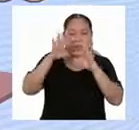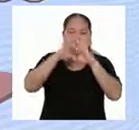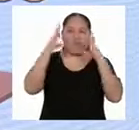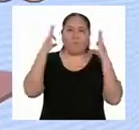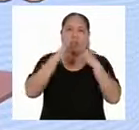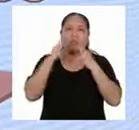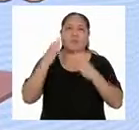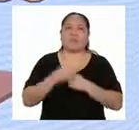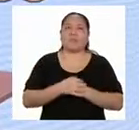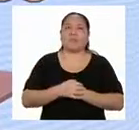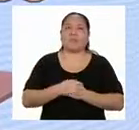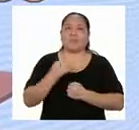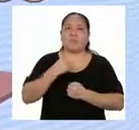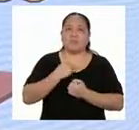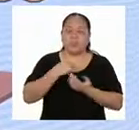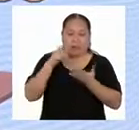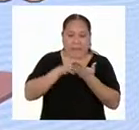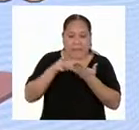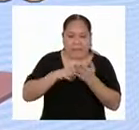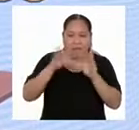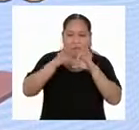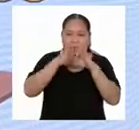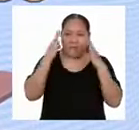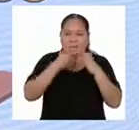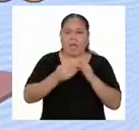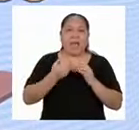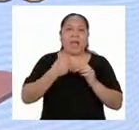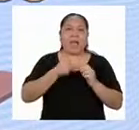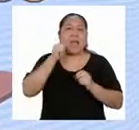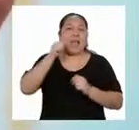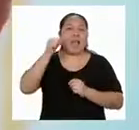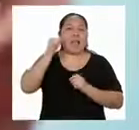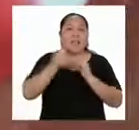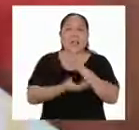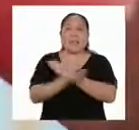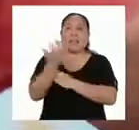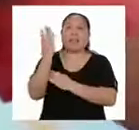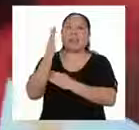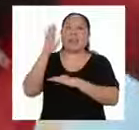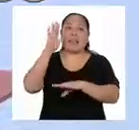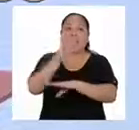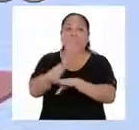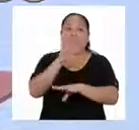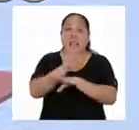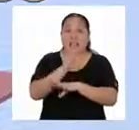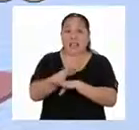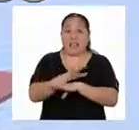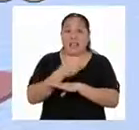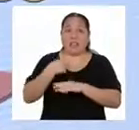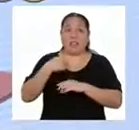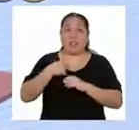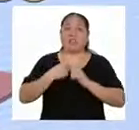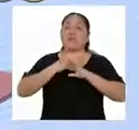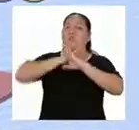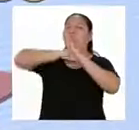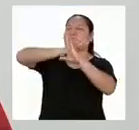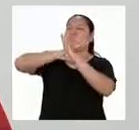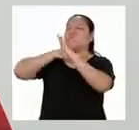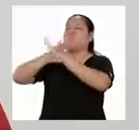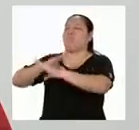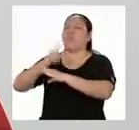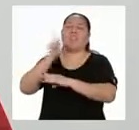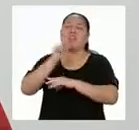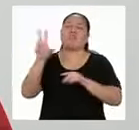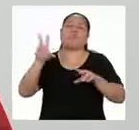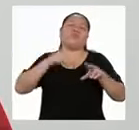claro. Lo he pasado leyendo toda la mañana de ayer. Compré los limones en la tarde y hoy estoy totalmente protegida de todo contagio.